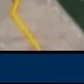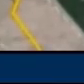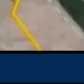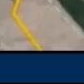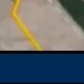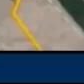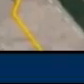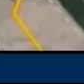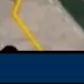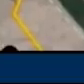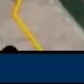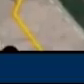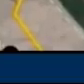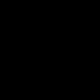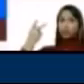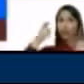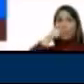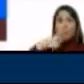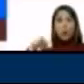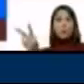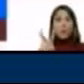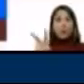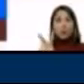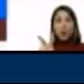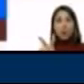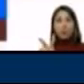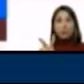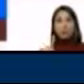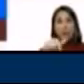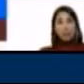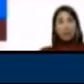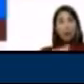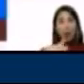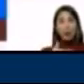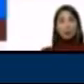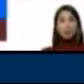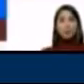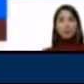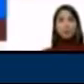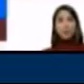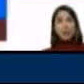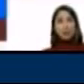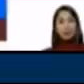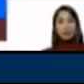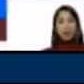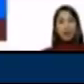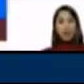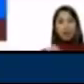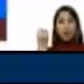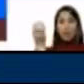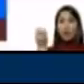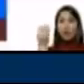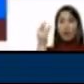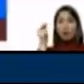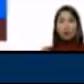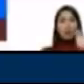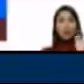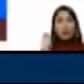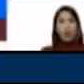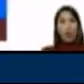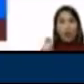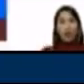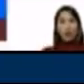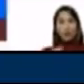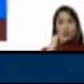llevó 100, 200 años atrás en muchos sentidos, Jenny. En muchos, muchos sentidos. Es impresionante. Y más allá